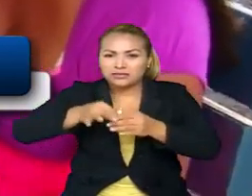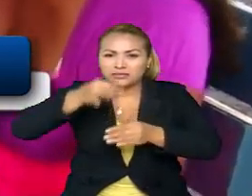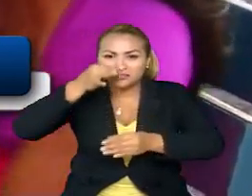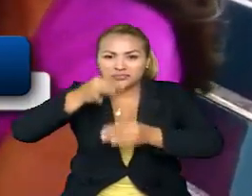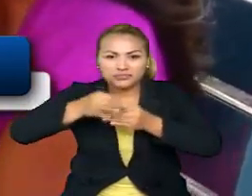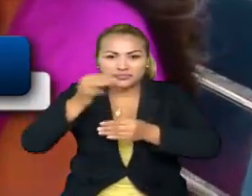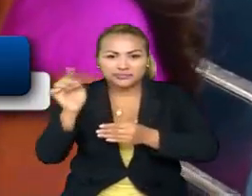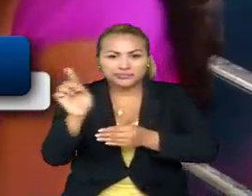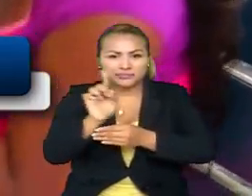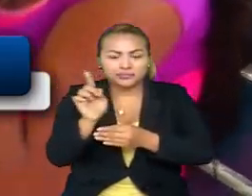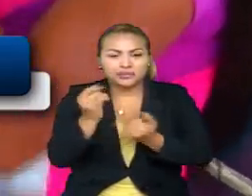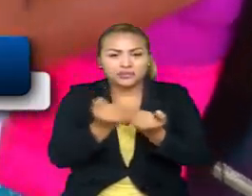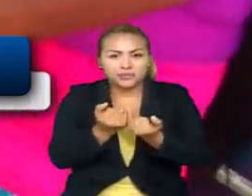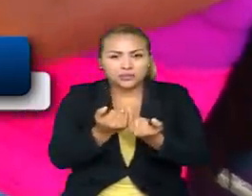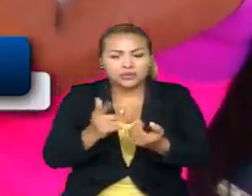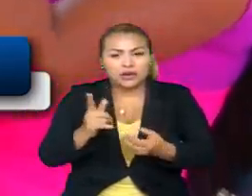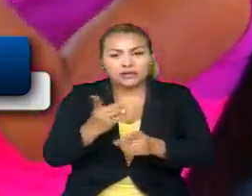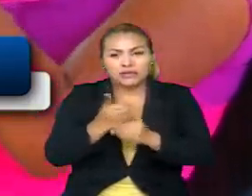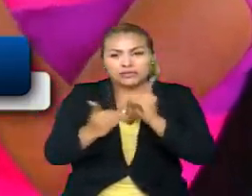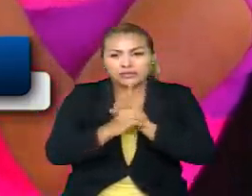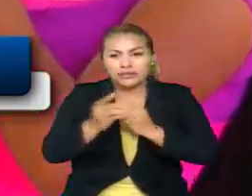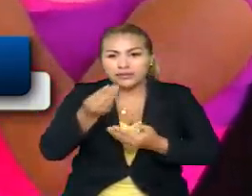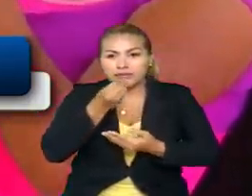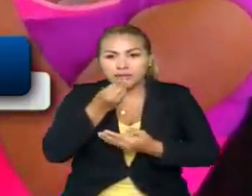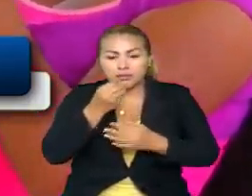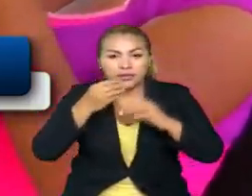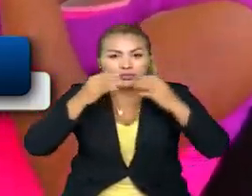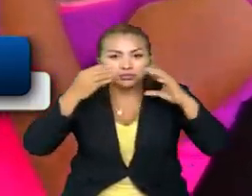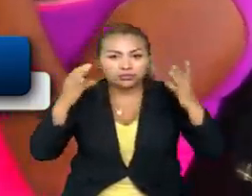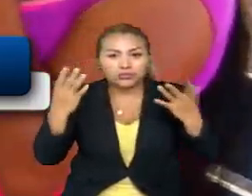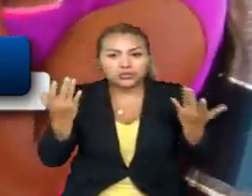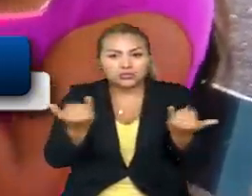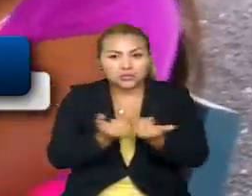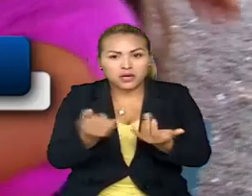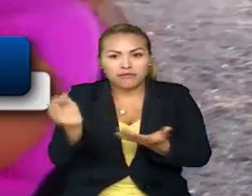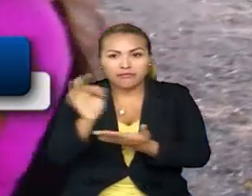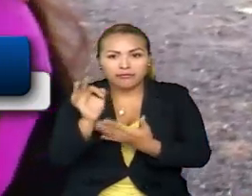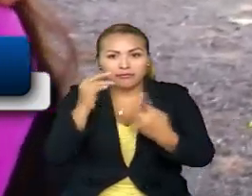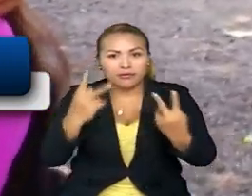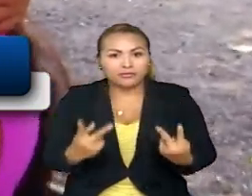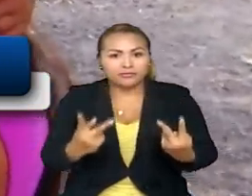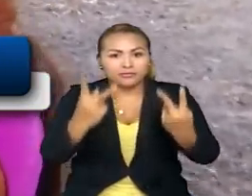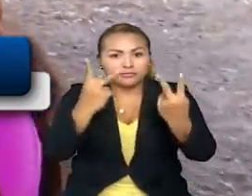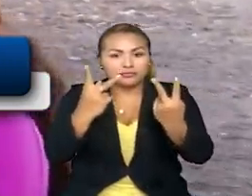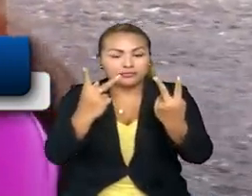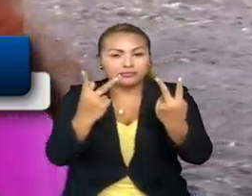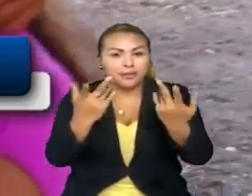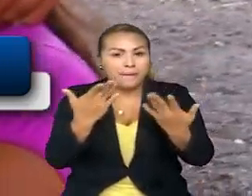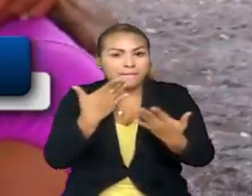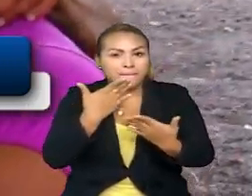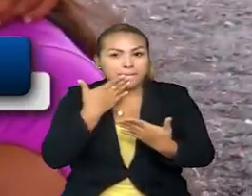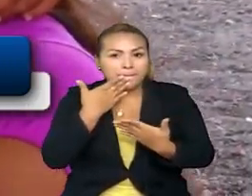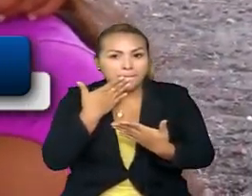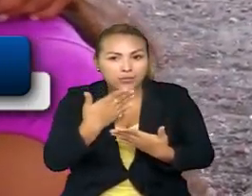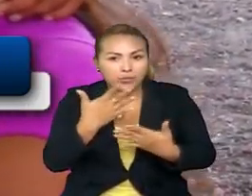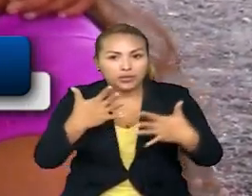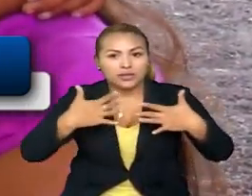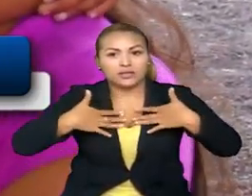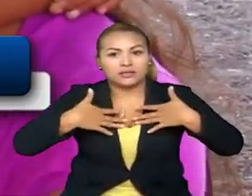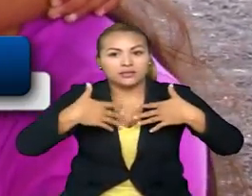alimento sano eso va a aprobó a venir formando un estilo de vida con vargas de red más saludable